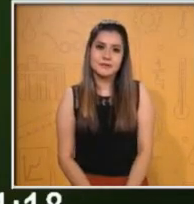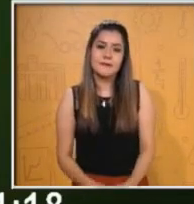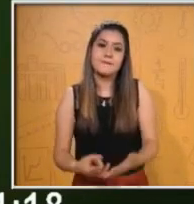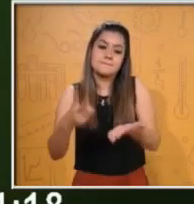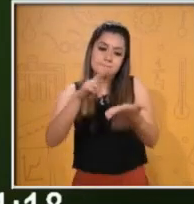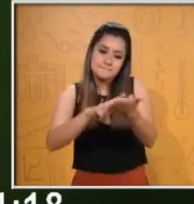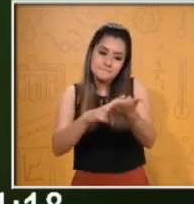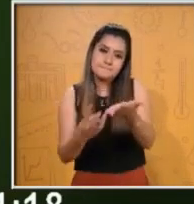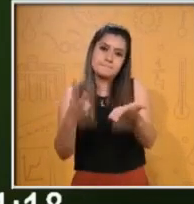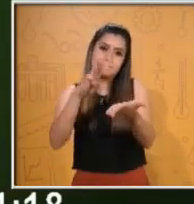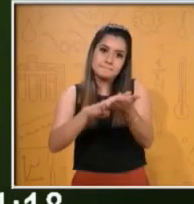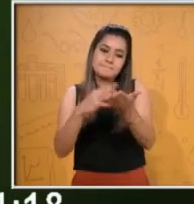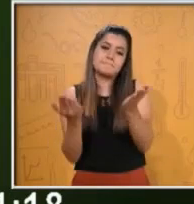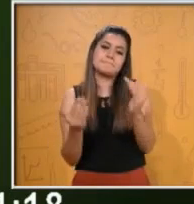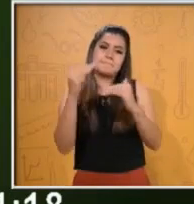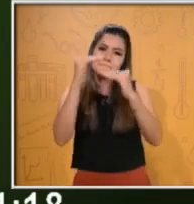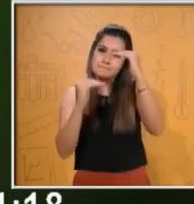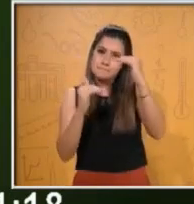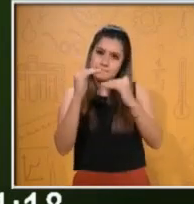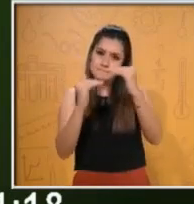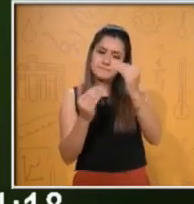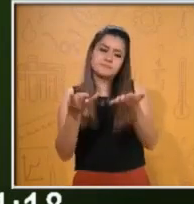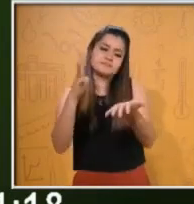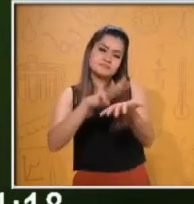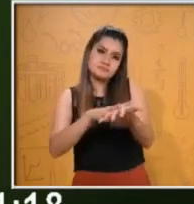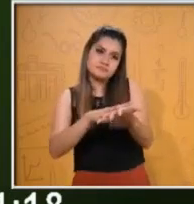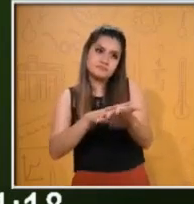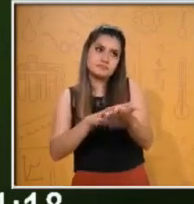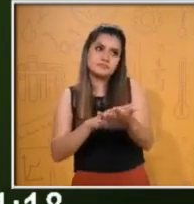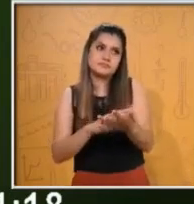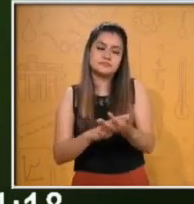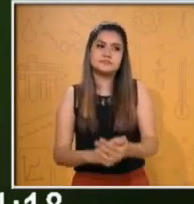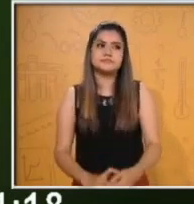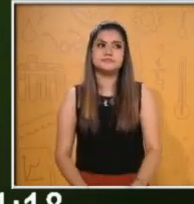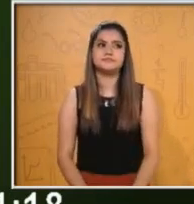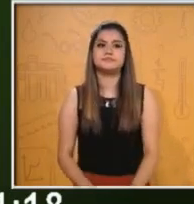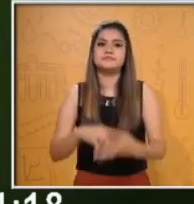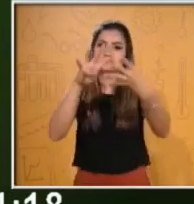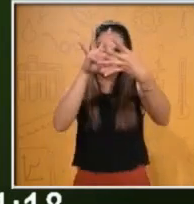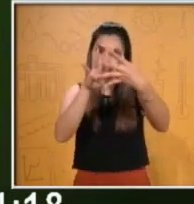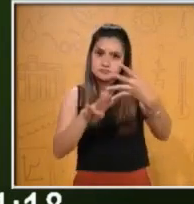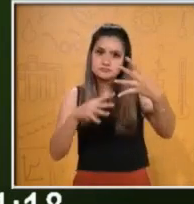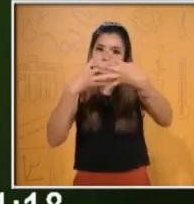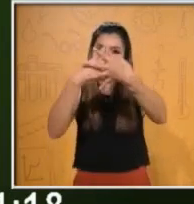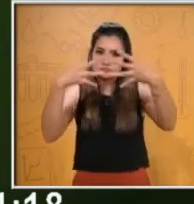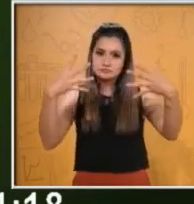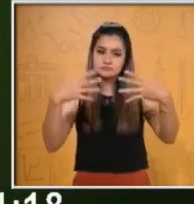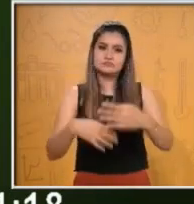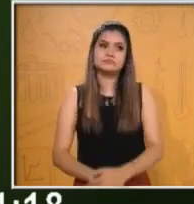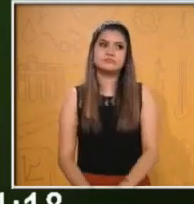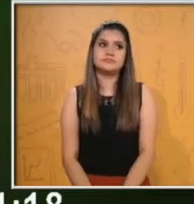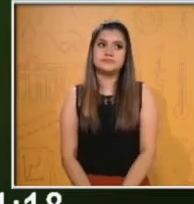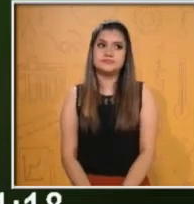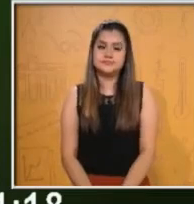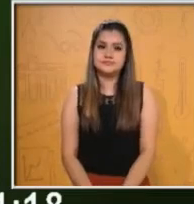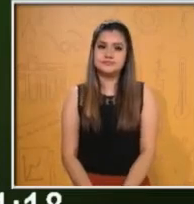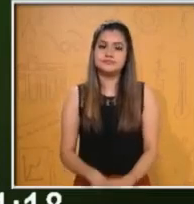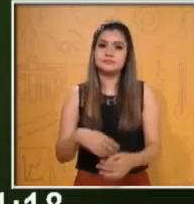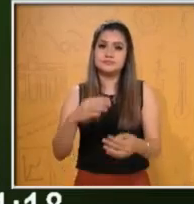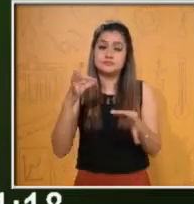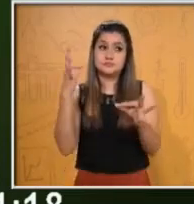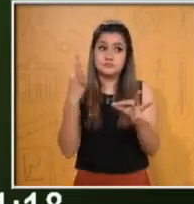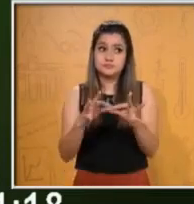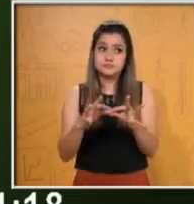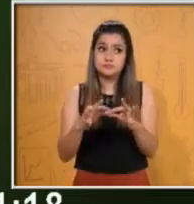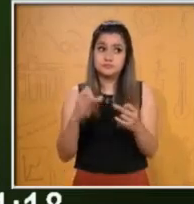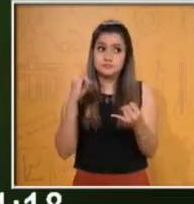A continuación aparecerán fracciones, luego una tarjeta que te pedirá lo que se va a calcular a esa fracción. Por último,